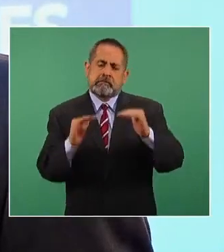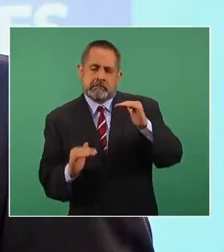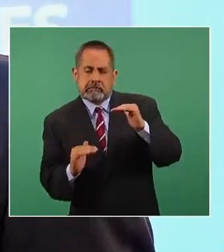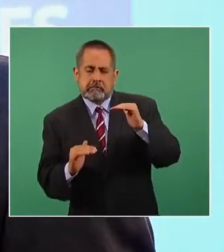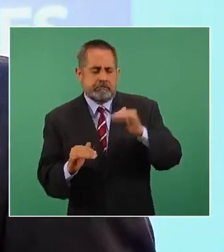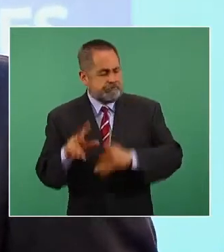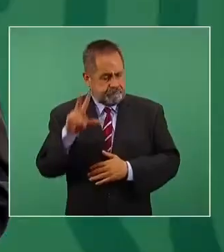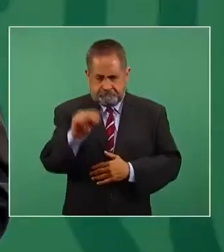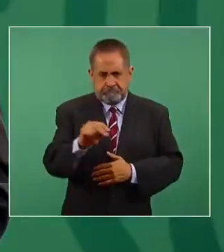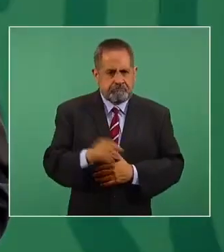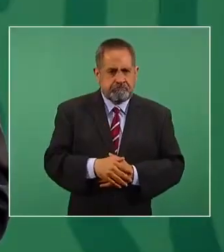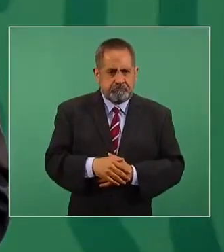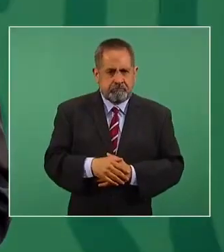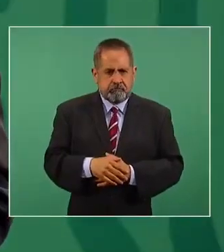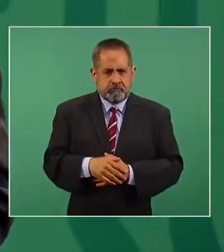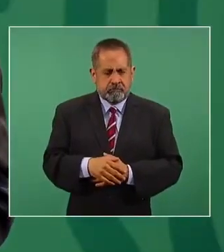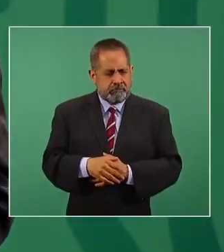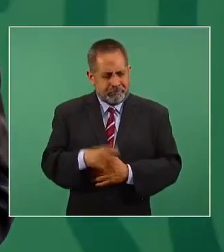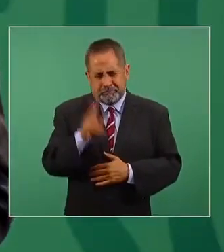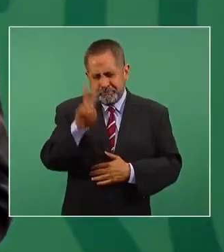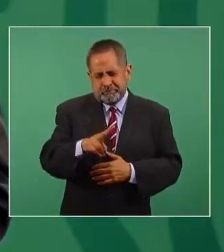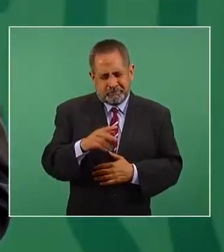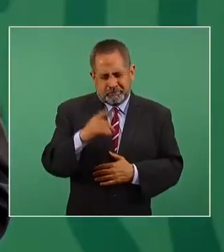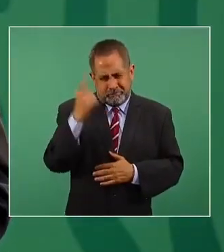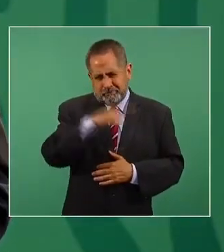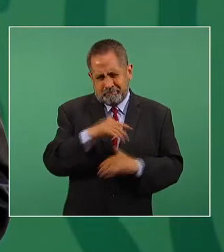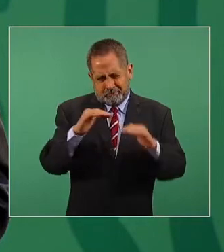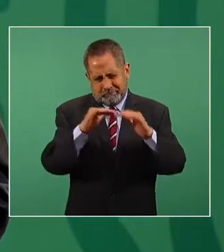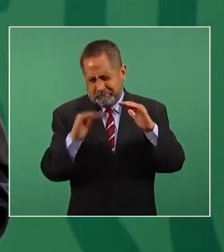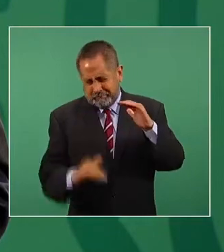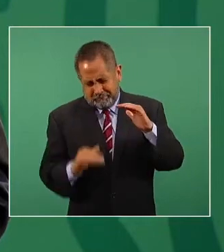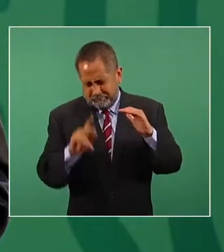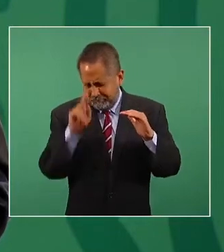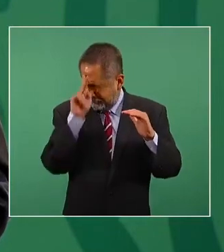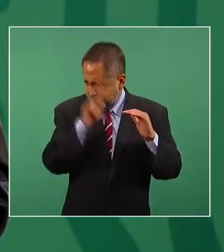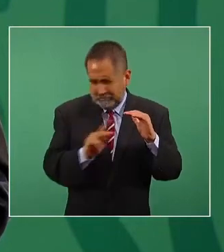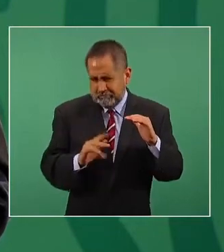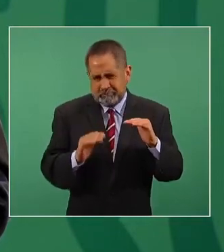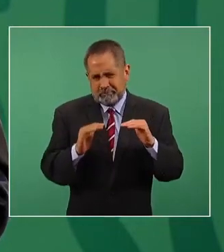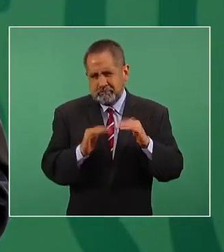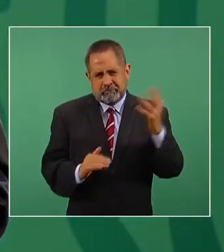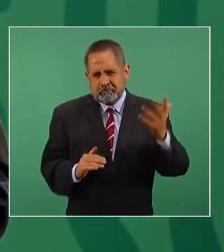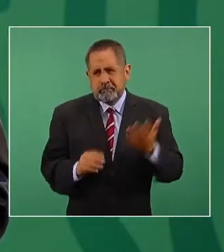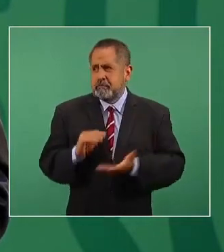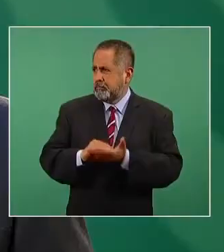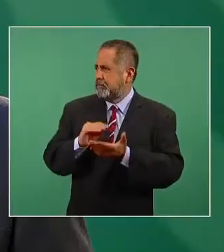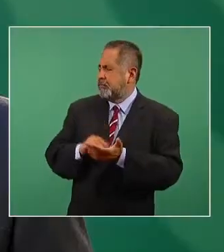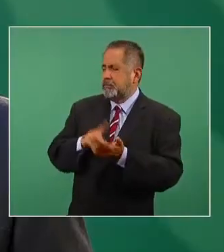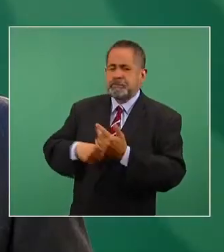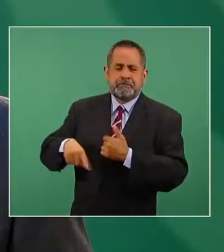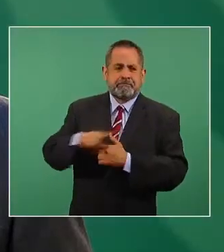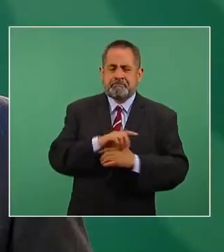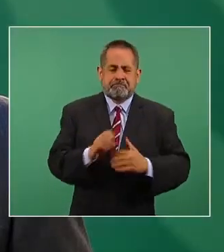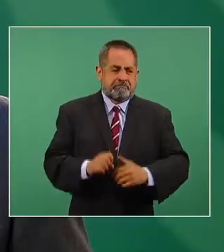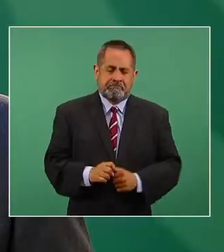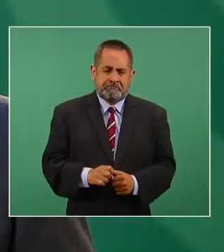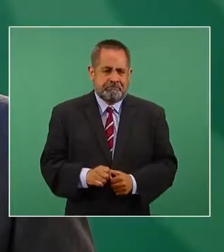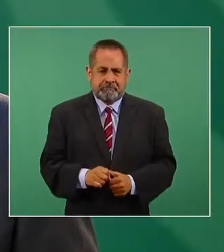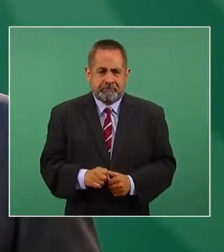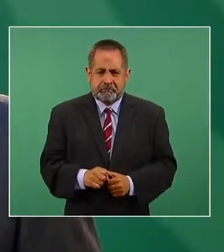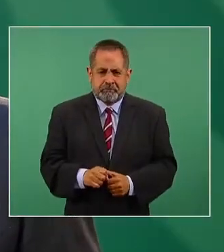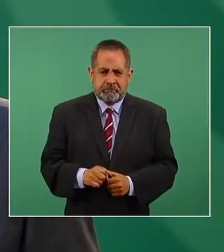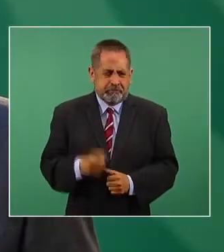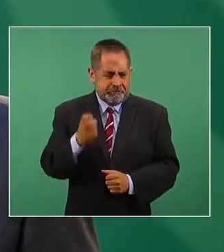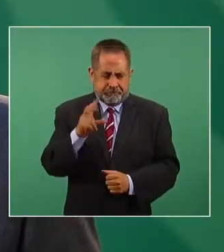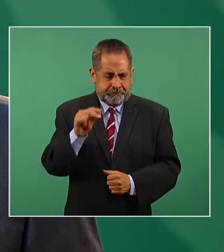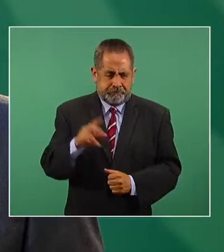desigualdades, esta monstruosa desigualdad que padecemos. No